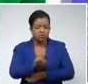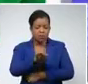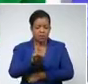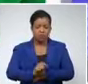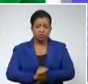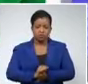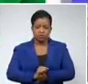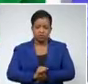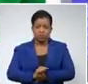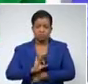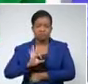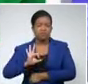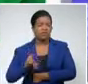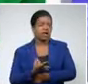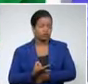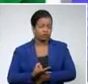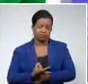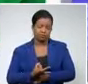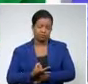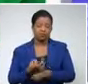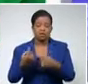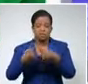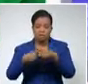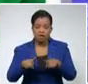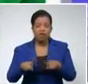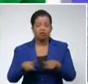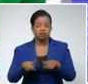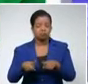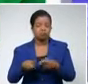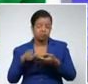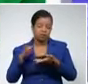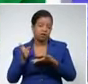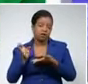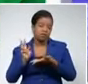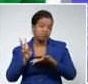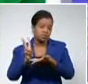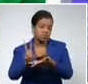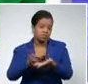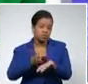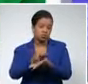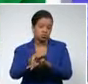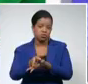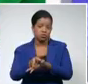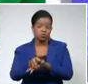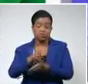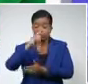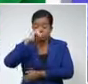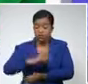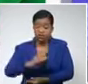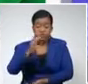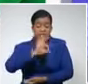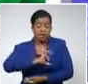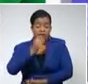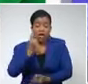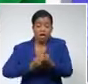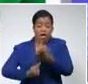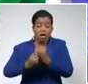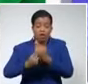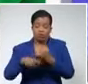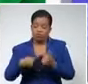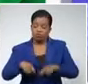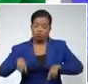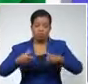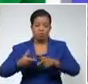totalmente perfecto, pero se le da un seguimiento y ante el menor síntoma, pues inmediatamente se cumple el